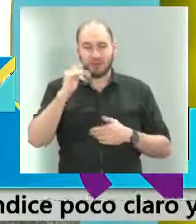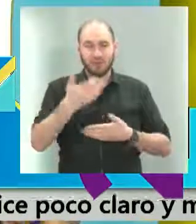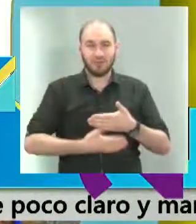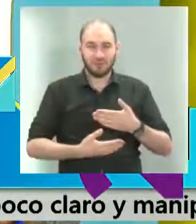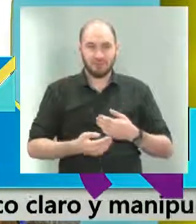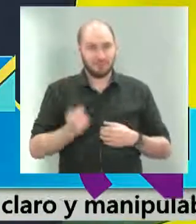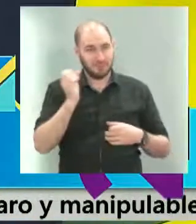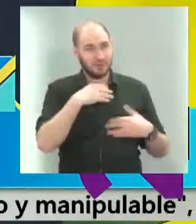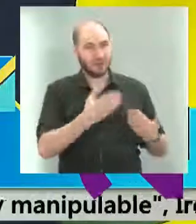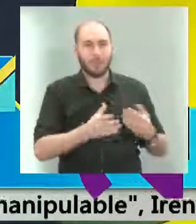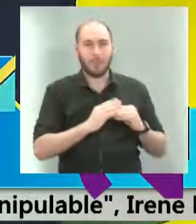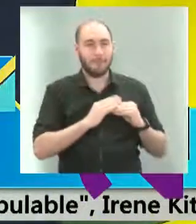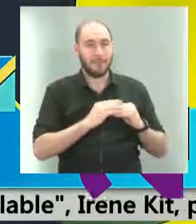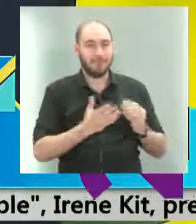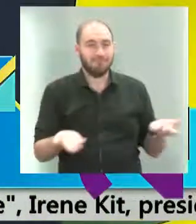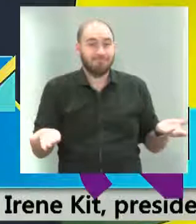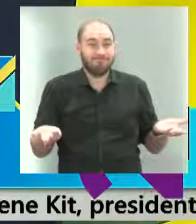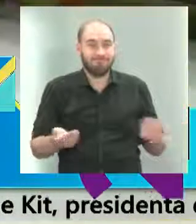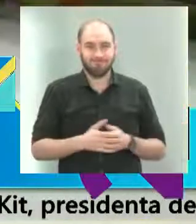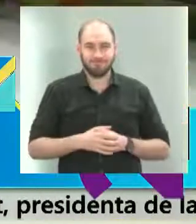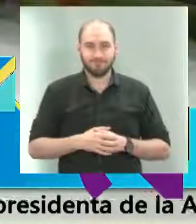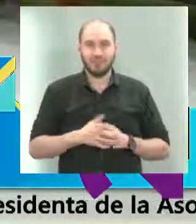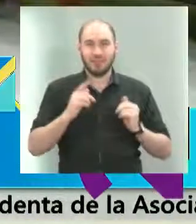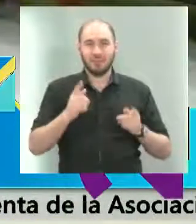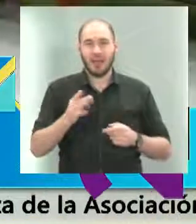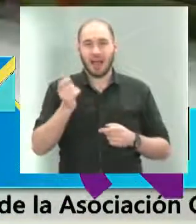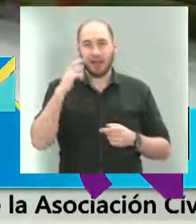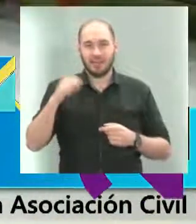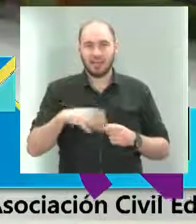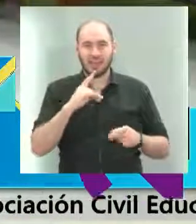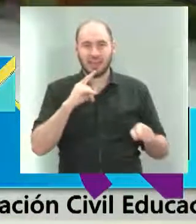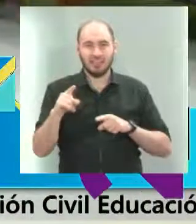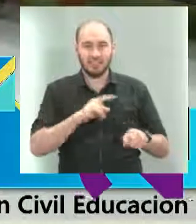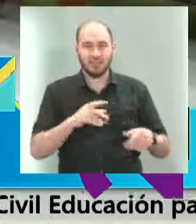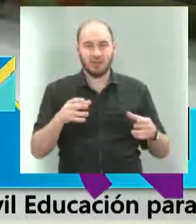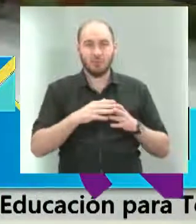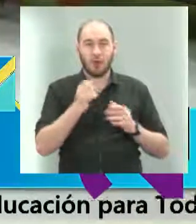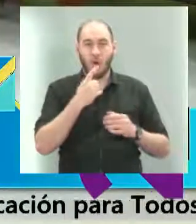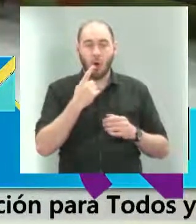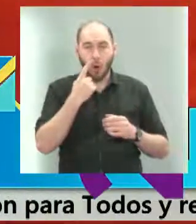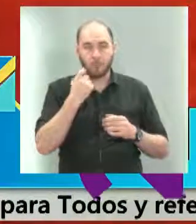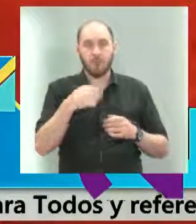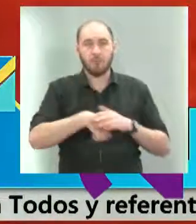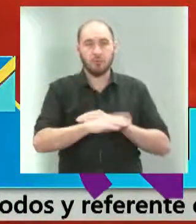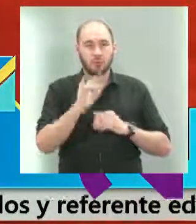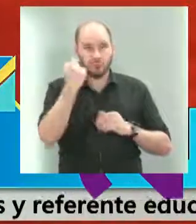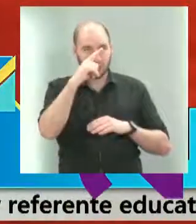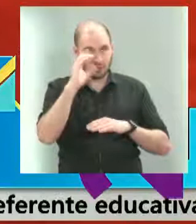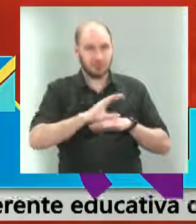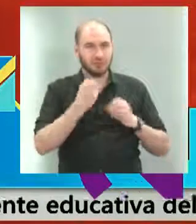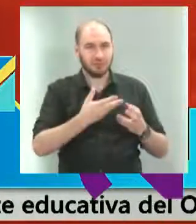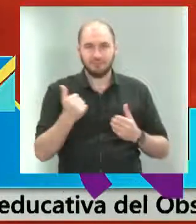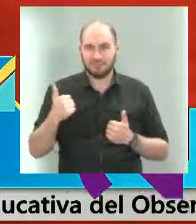mejor, ¿no? Papelón, pero bien, bien. Bien. Y Adrián Distante, que es técnico del equipo masculino de fútbol de la Universidad Nacional de Cuyo. ¿Cómo le va?